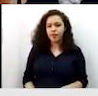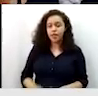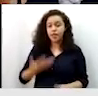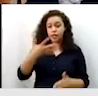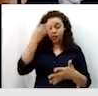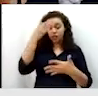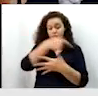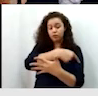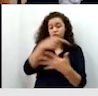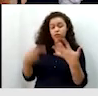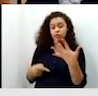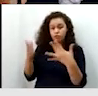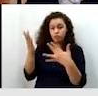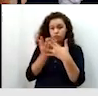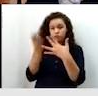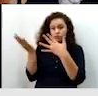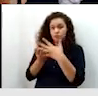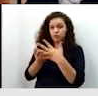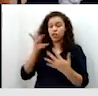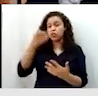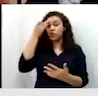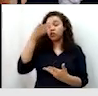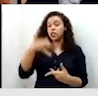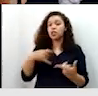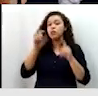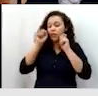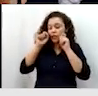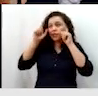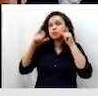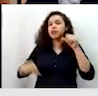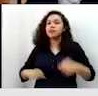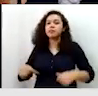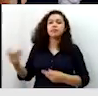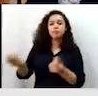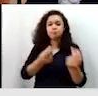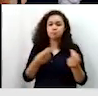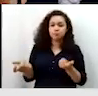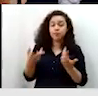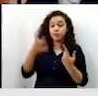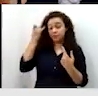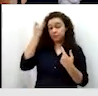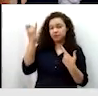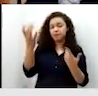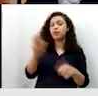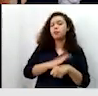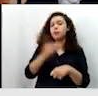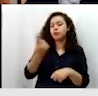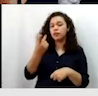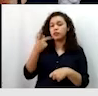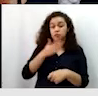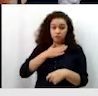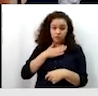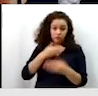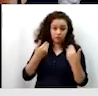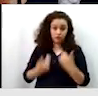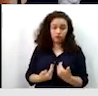lo deben de dividir entre el tiempo que ustedes están activos. Eso es lo ideal. ¿Por qué? Porque pues su servidor se para a las